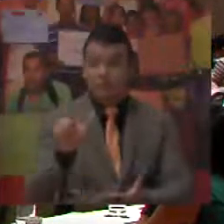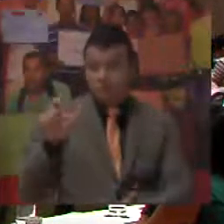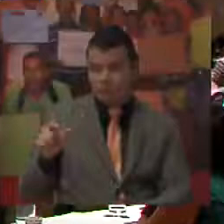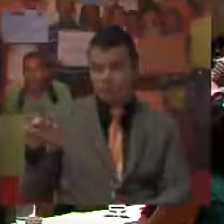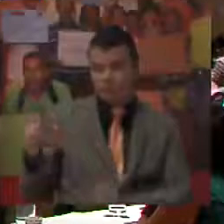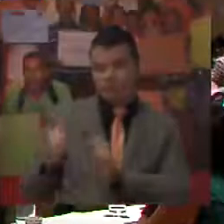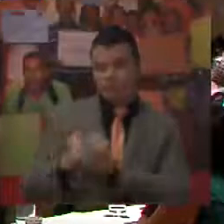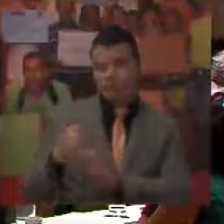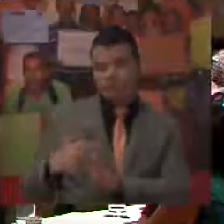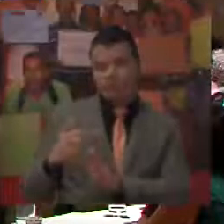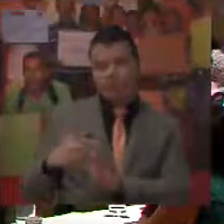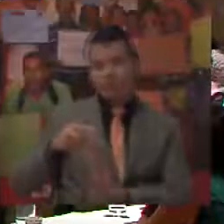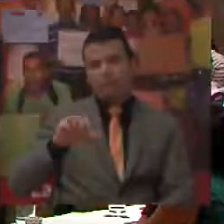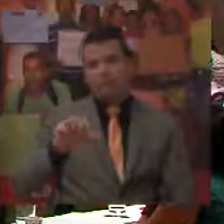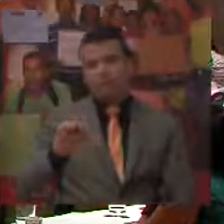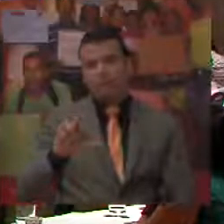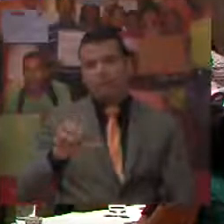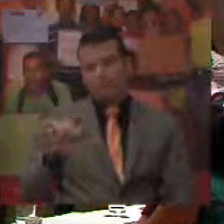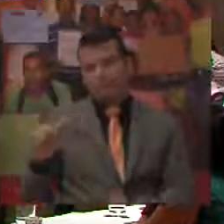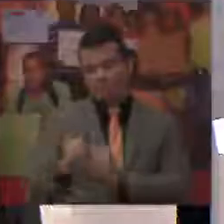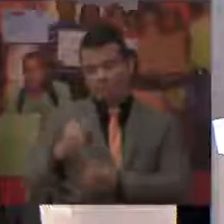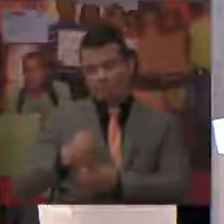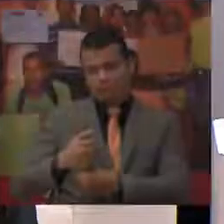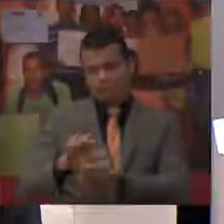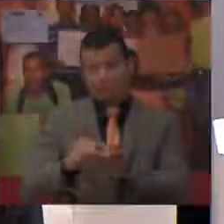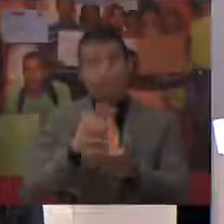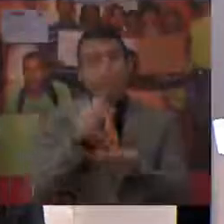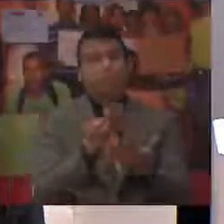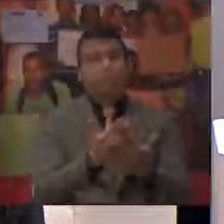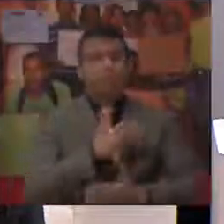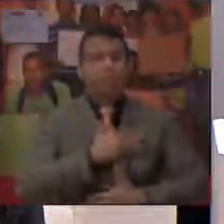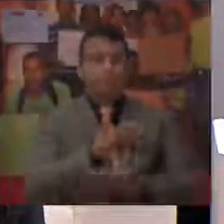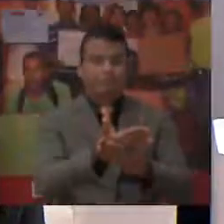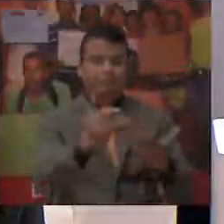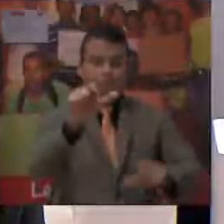Jaramillo a todos los asistentes esta mañana.